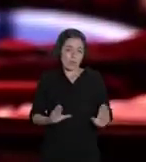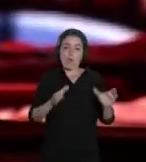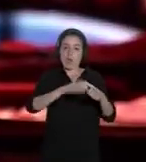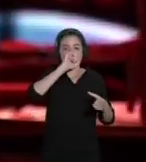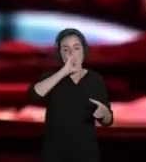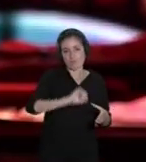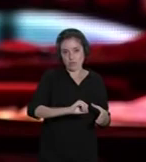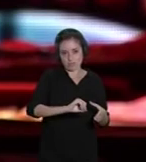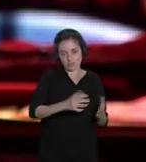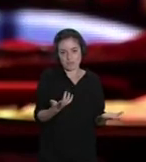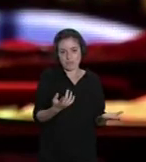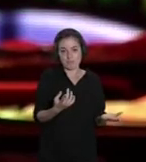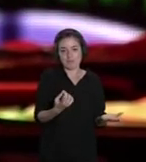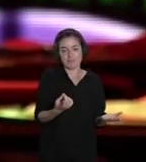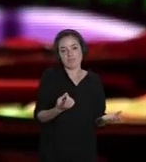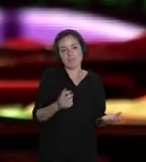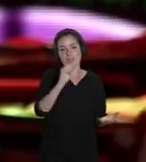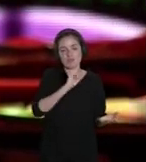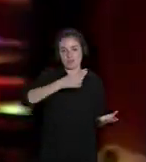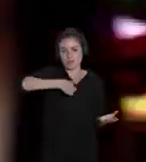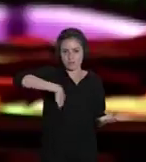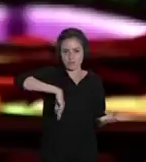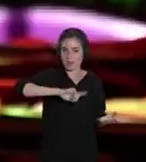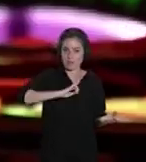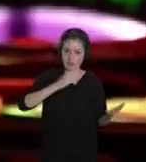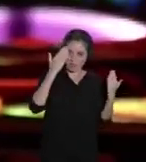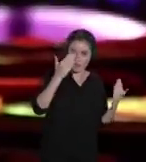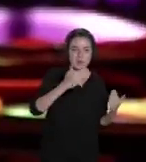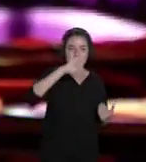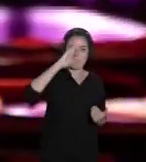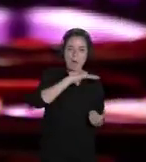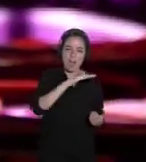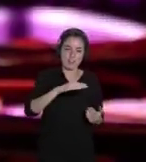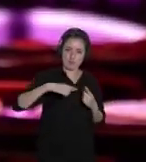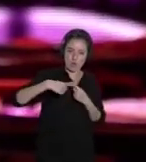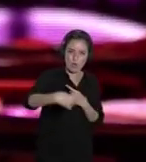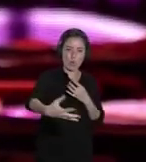afición. A todos esos padres que día a día están con nosotros.